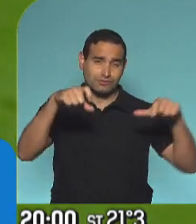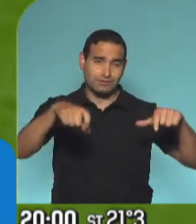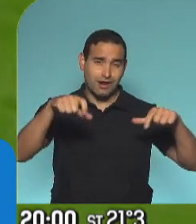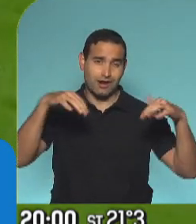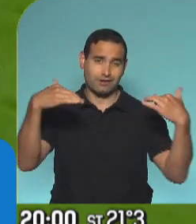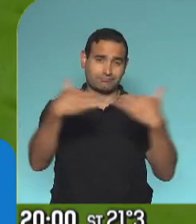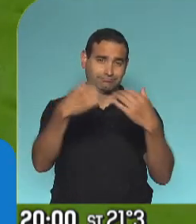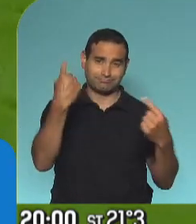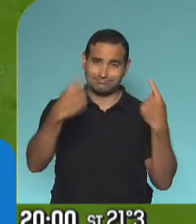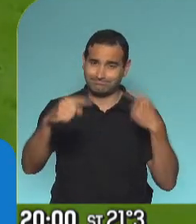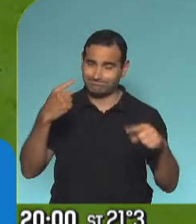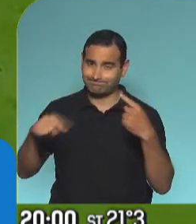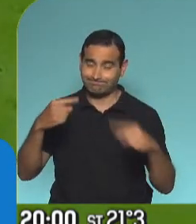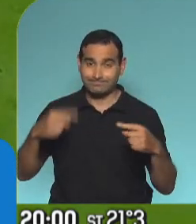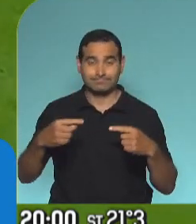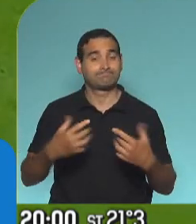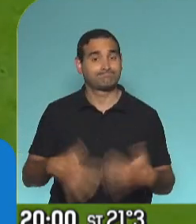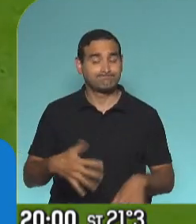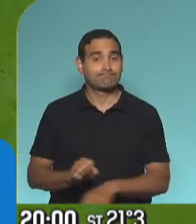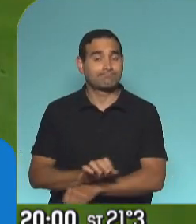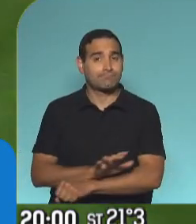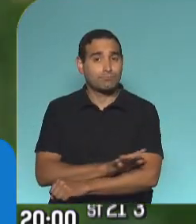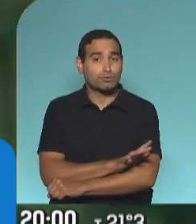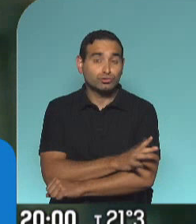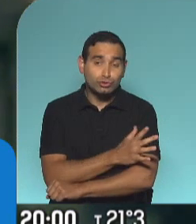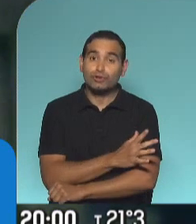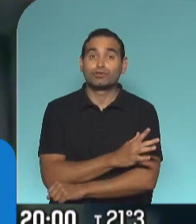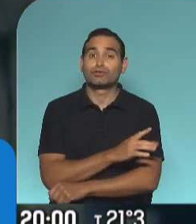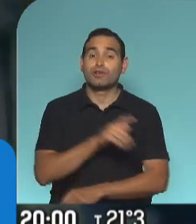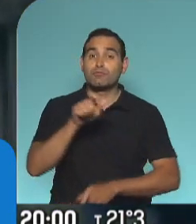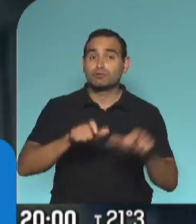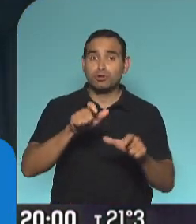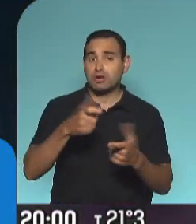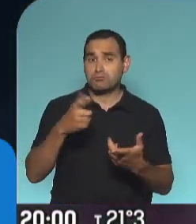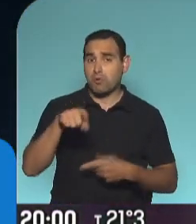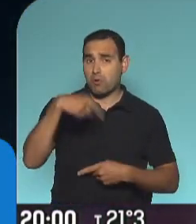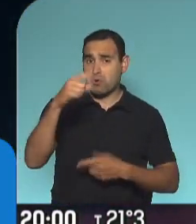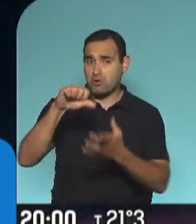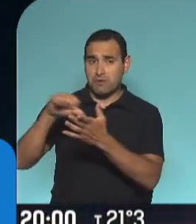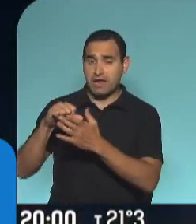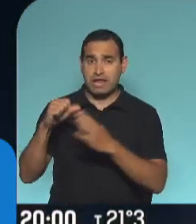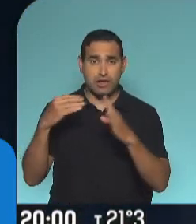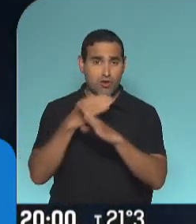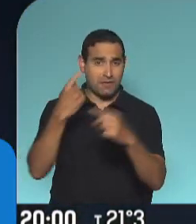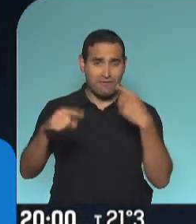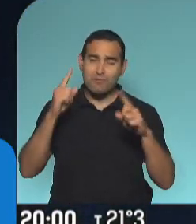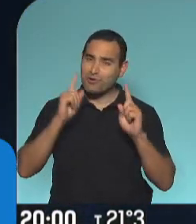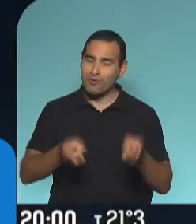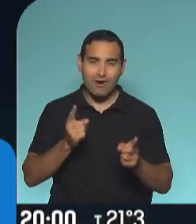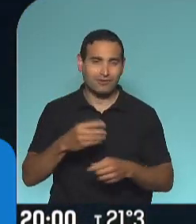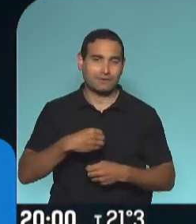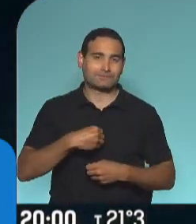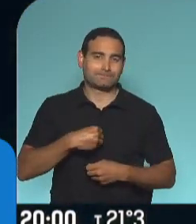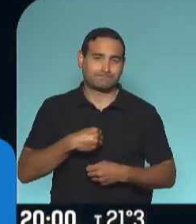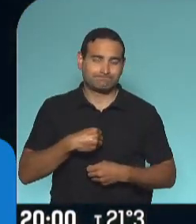Y realmente la emoción de quienes hablan otro idioma con su boca, pero hablan el mismo idioma con